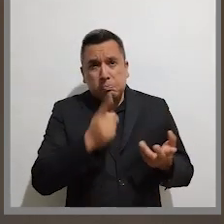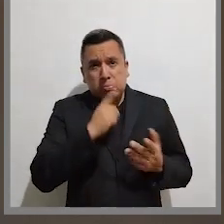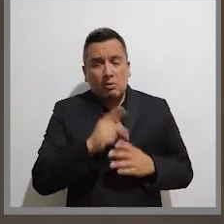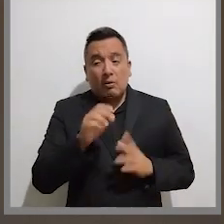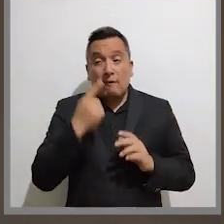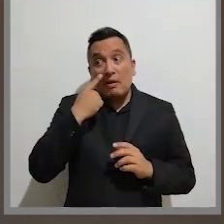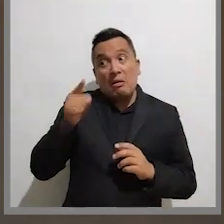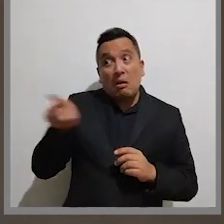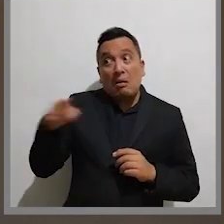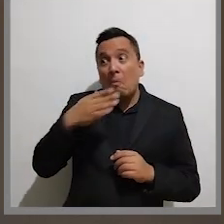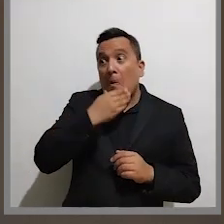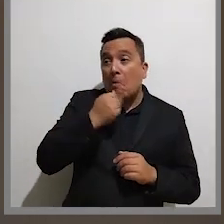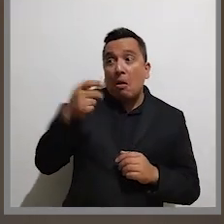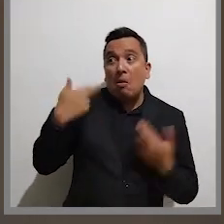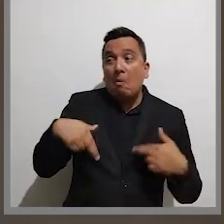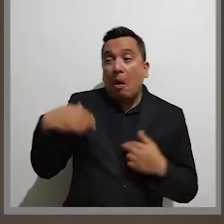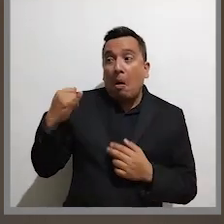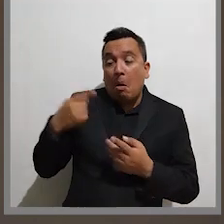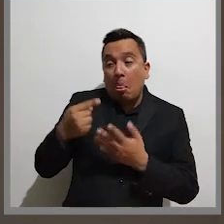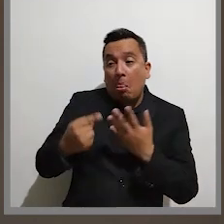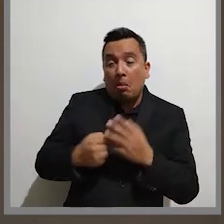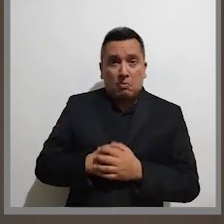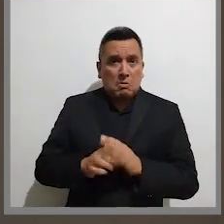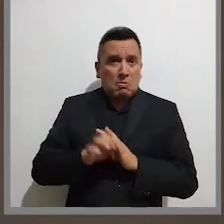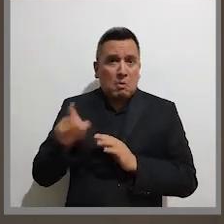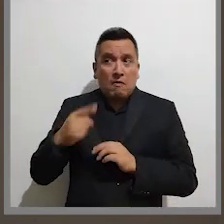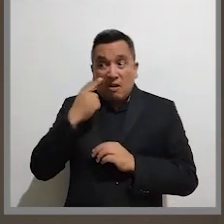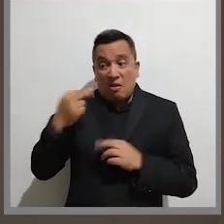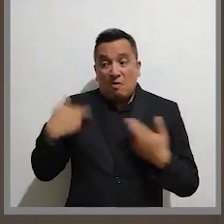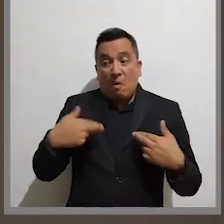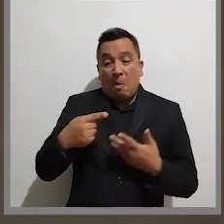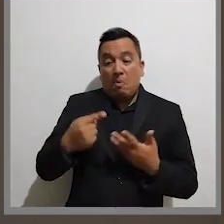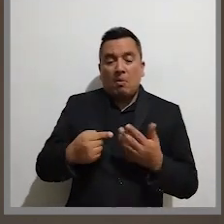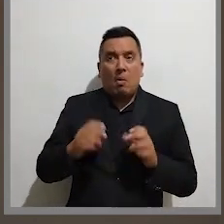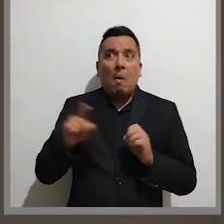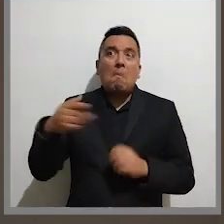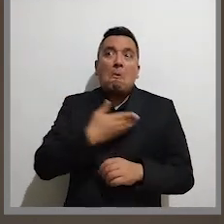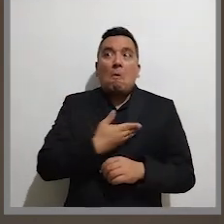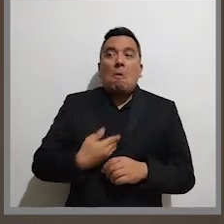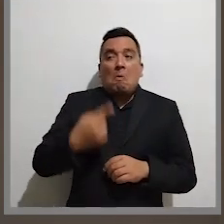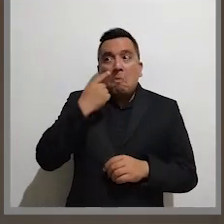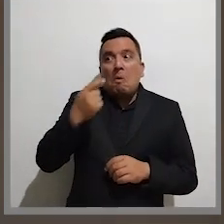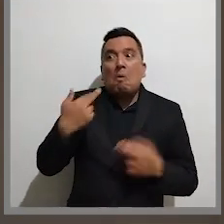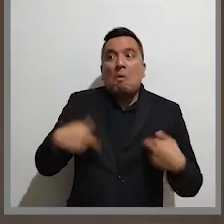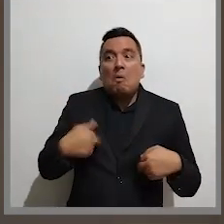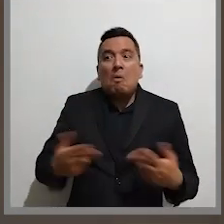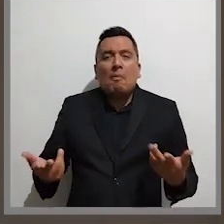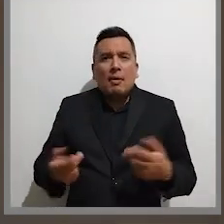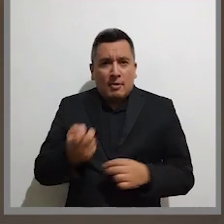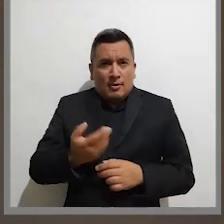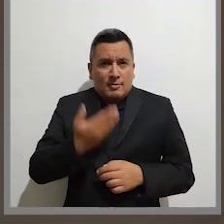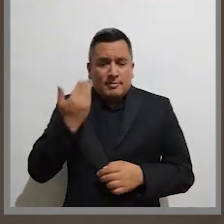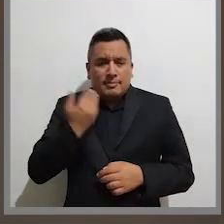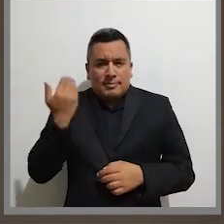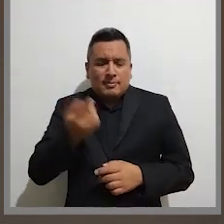los hombres, de que, ay, mira, ve cómo viene vestido el consejero o el presidente municipal. Realmente